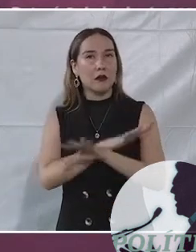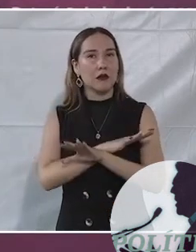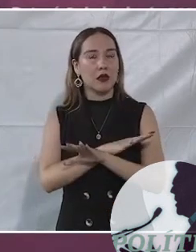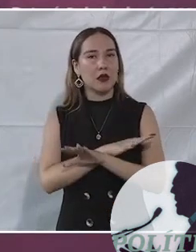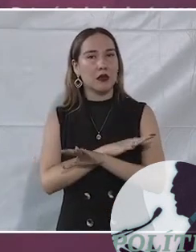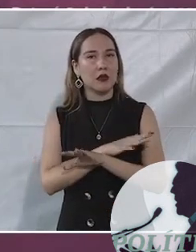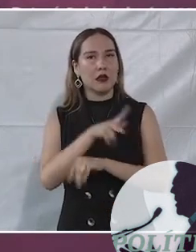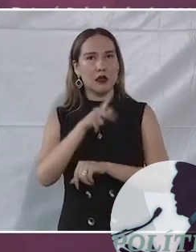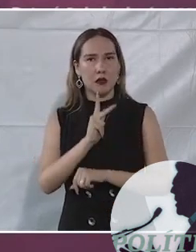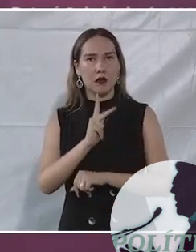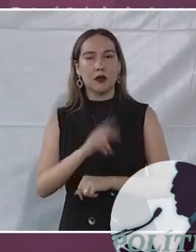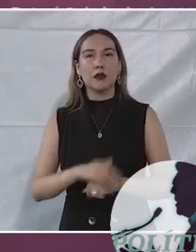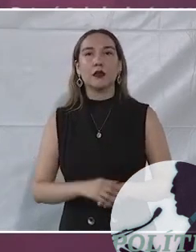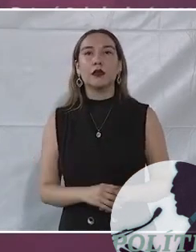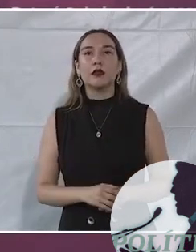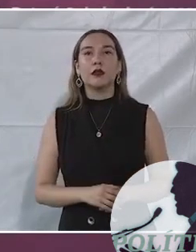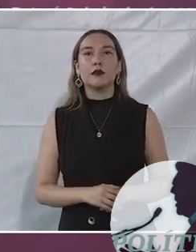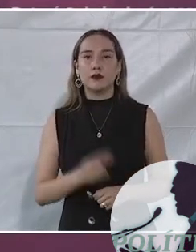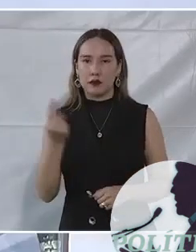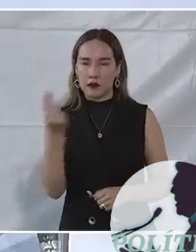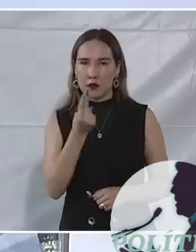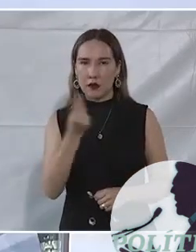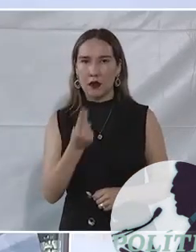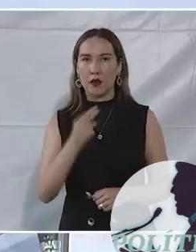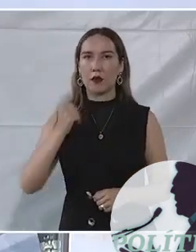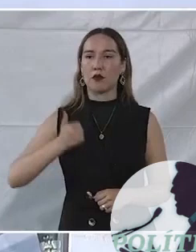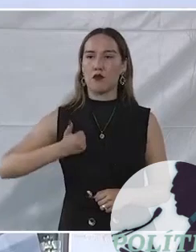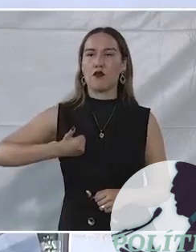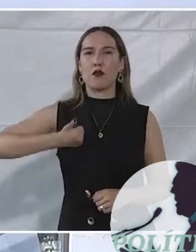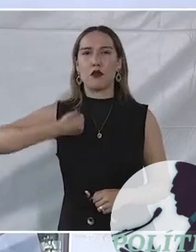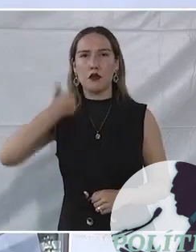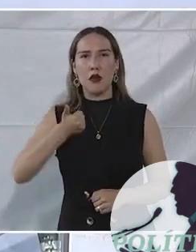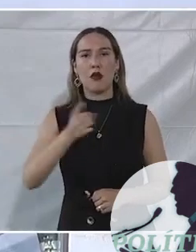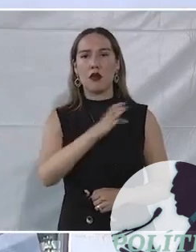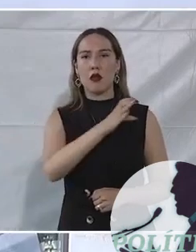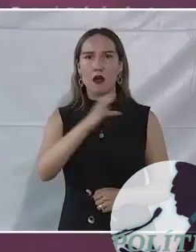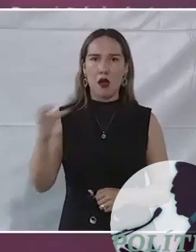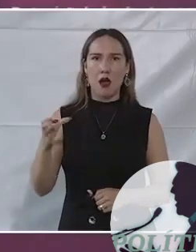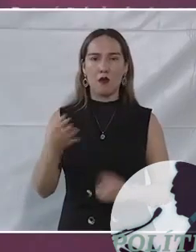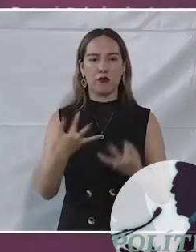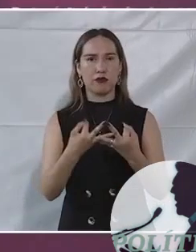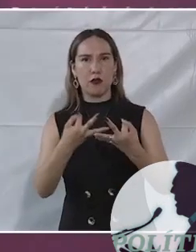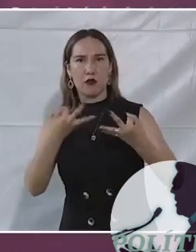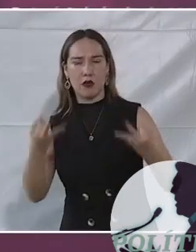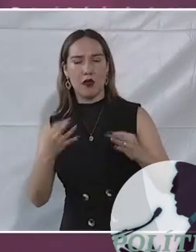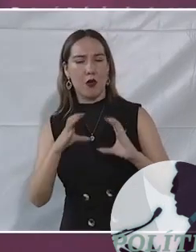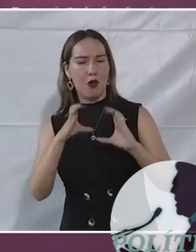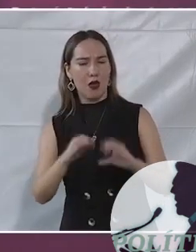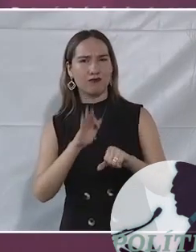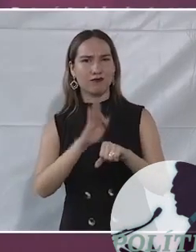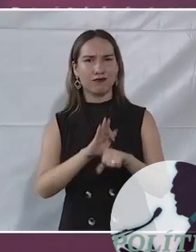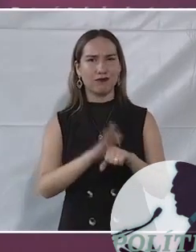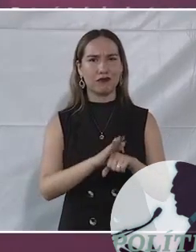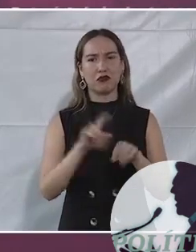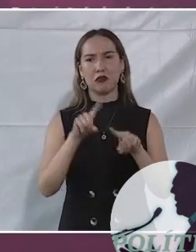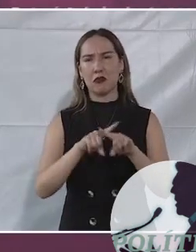que sembrar, aprovechar todo lo que se pueda. Y ya creo yo que no va a ser